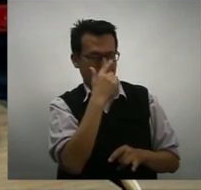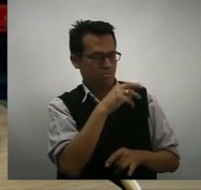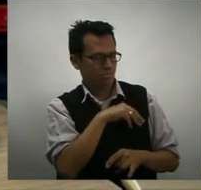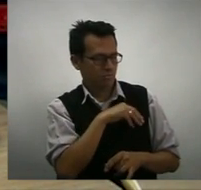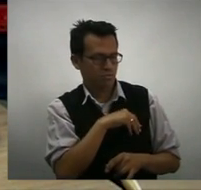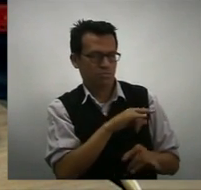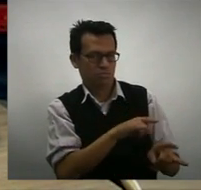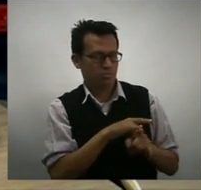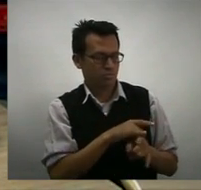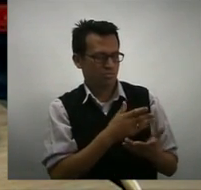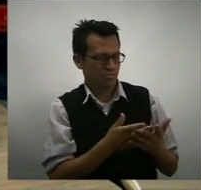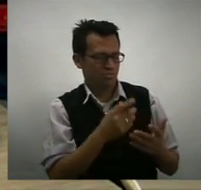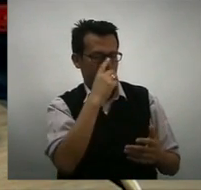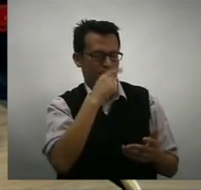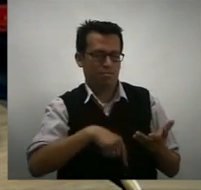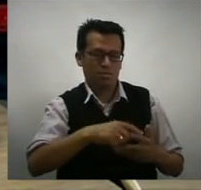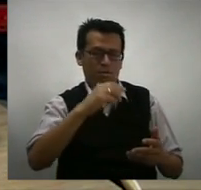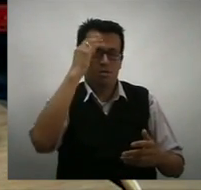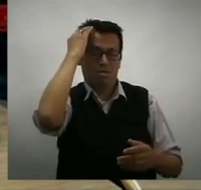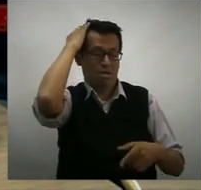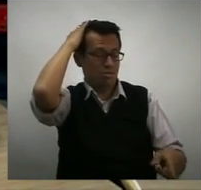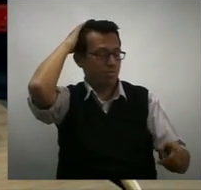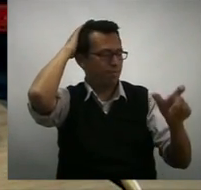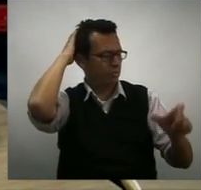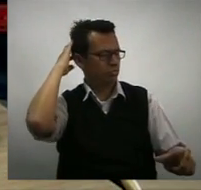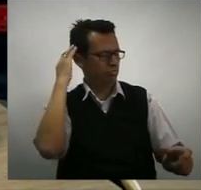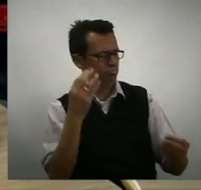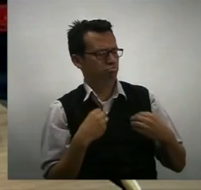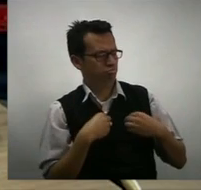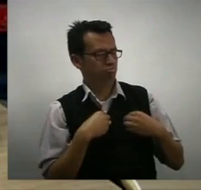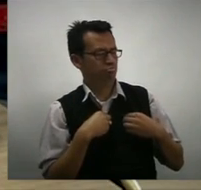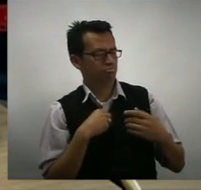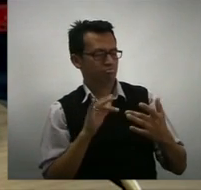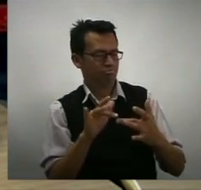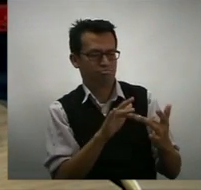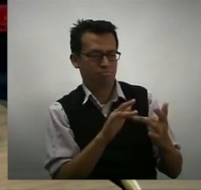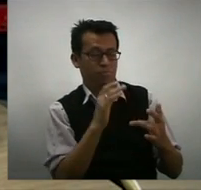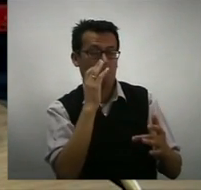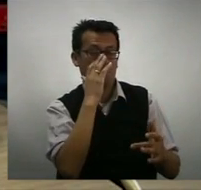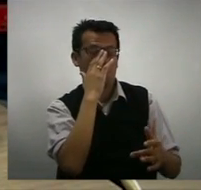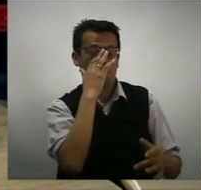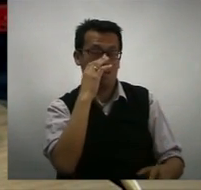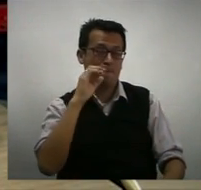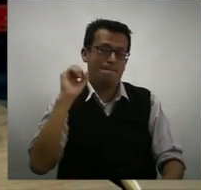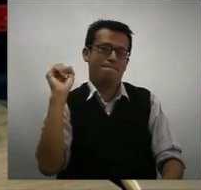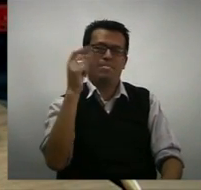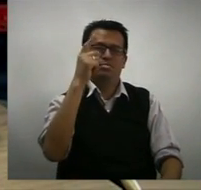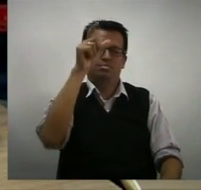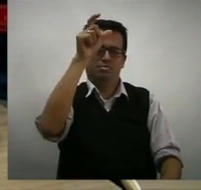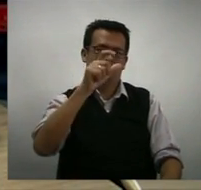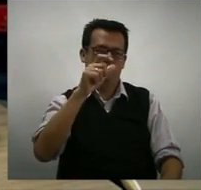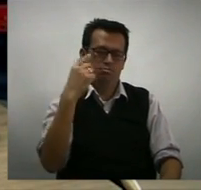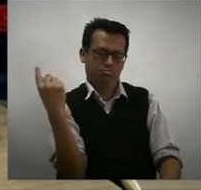el gozo, la receptividad que permitía toda una ausencia de represión. En consecuencia, el estado primario de la